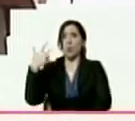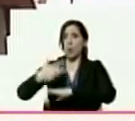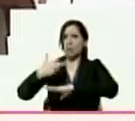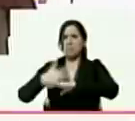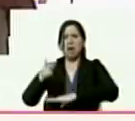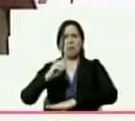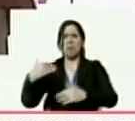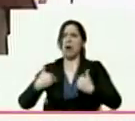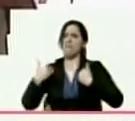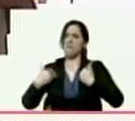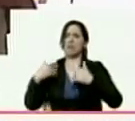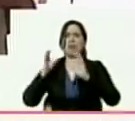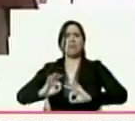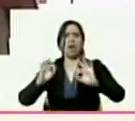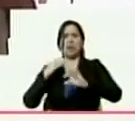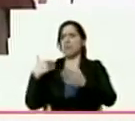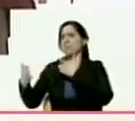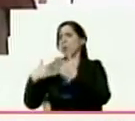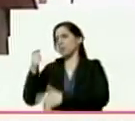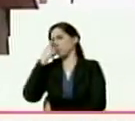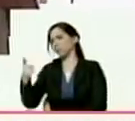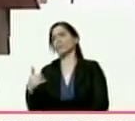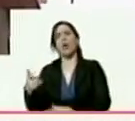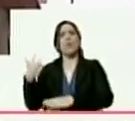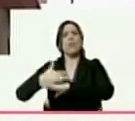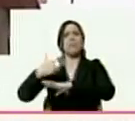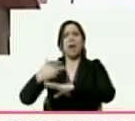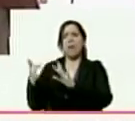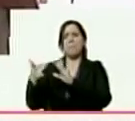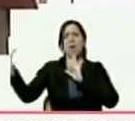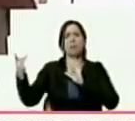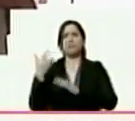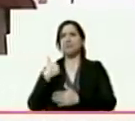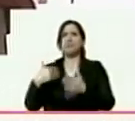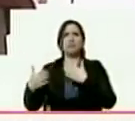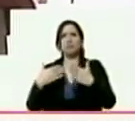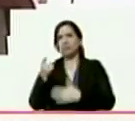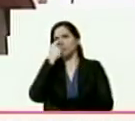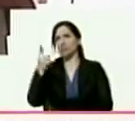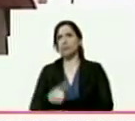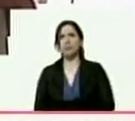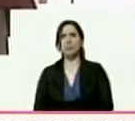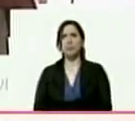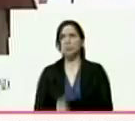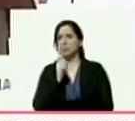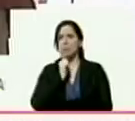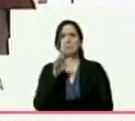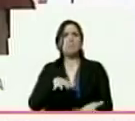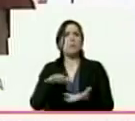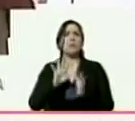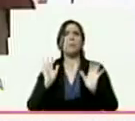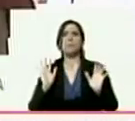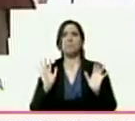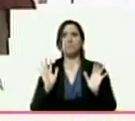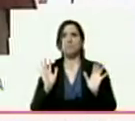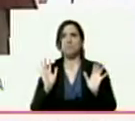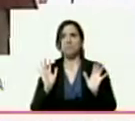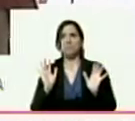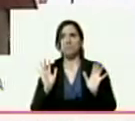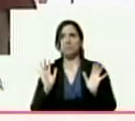nada. De verdad, no creo que tenga ningún tipo de incidencia, sin